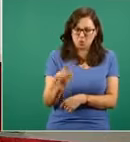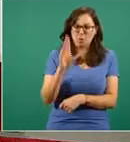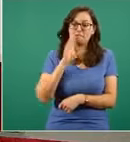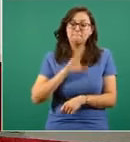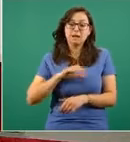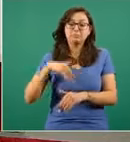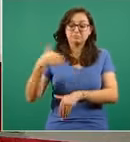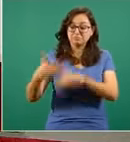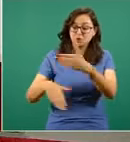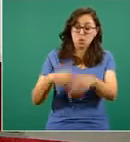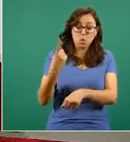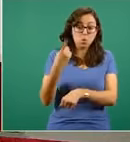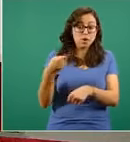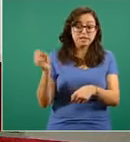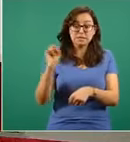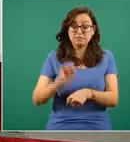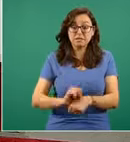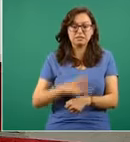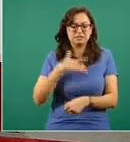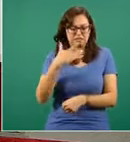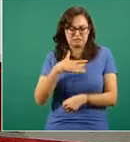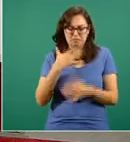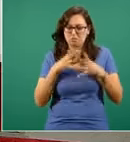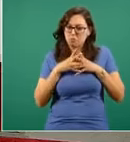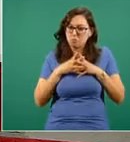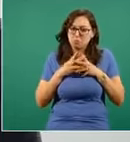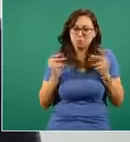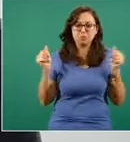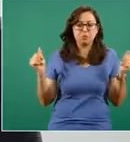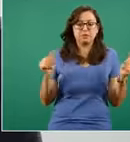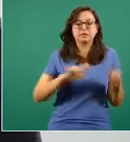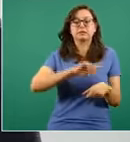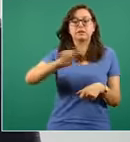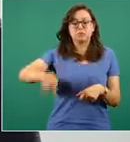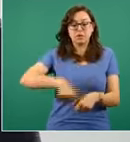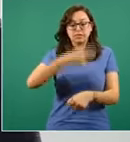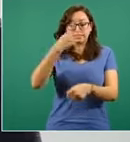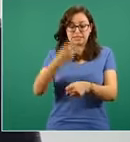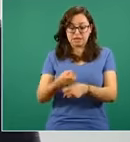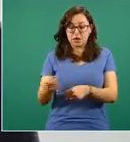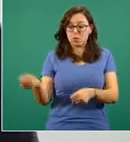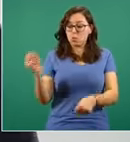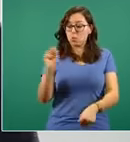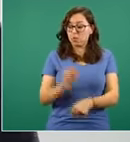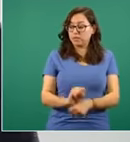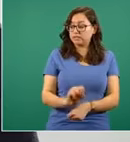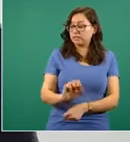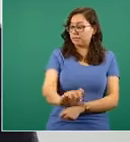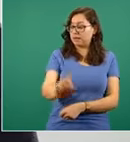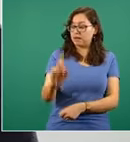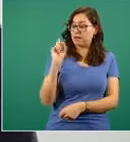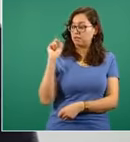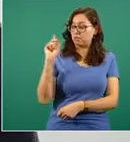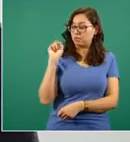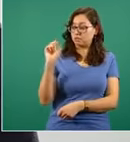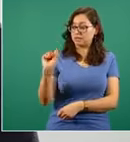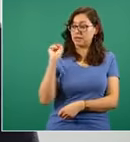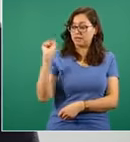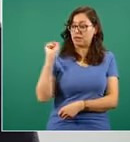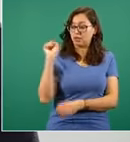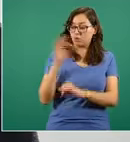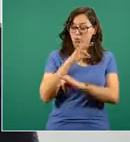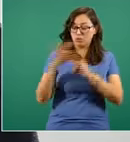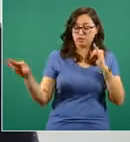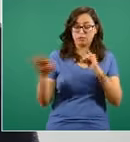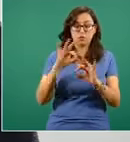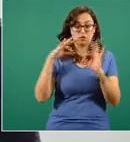se encontraba ya asintomático y la segunda semana, que fue la que terminó precisamente el sábado, este sábado